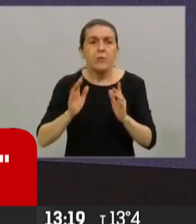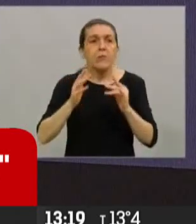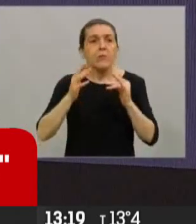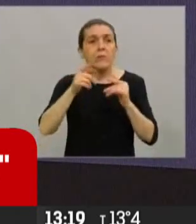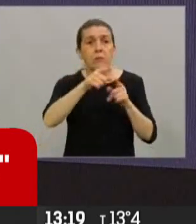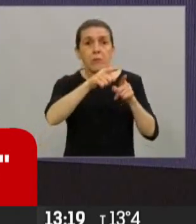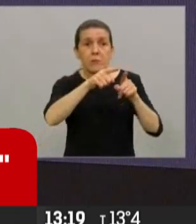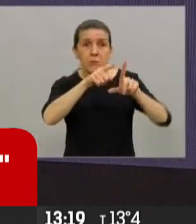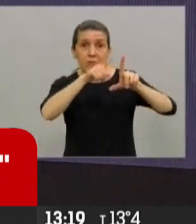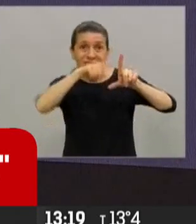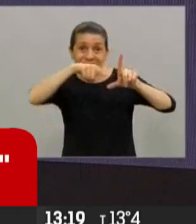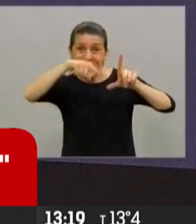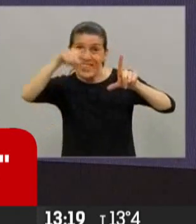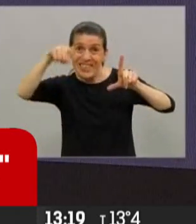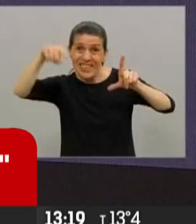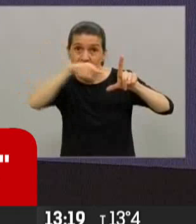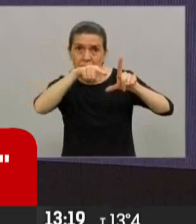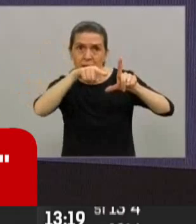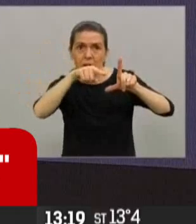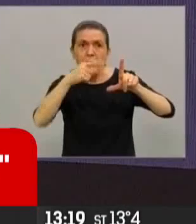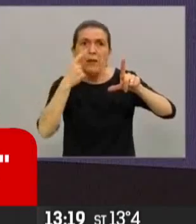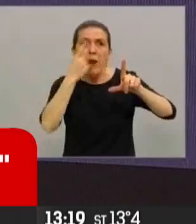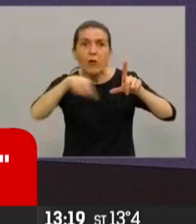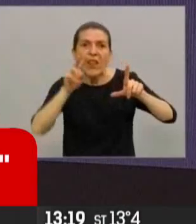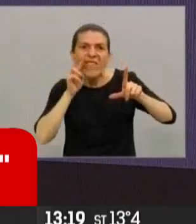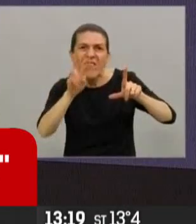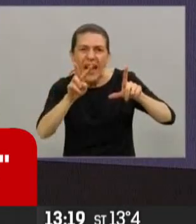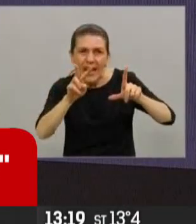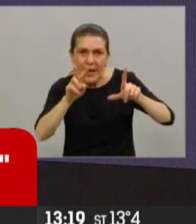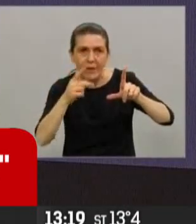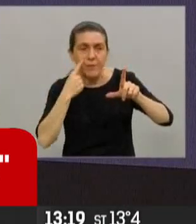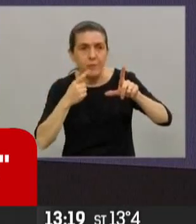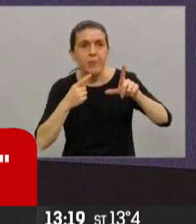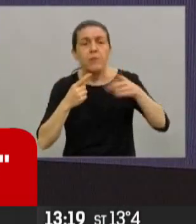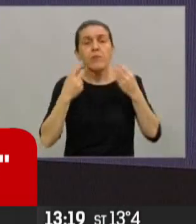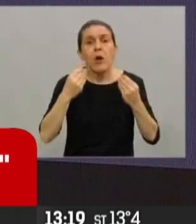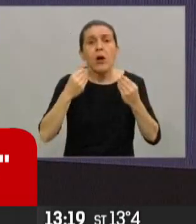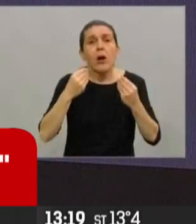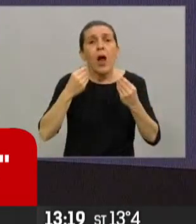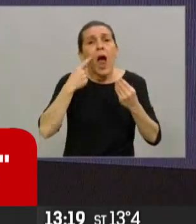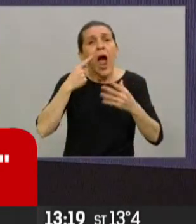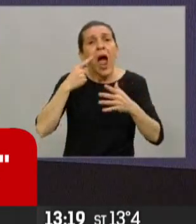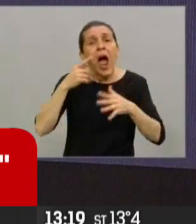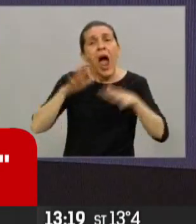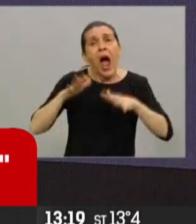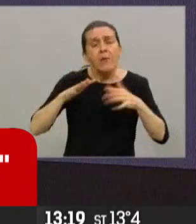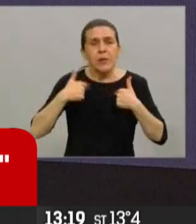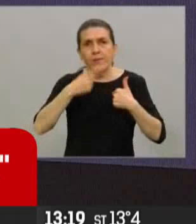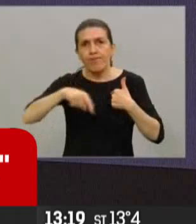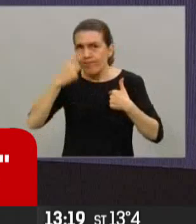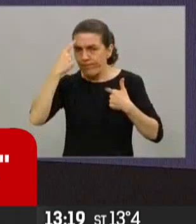Este es un dato que yo quisiera que veamos todos, porque por momentos nos ha